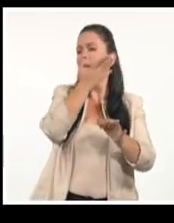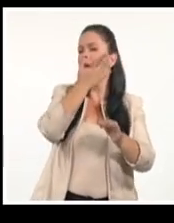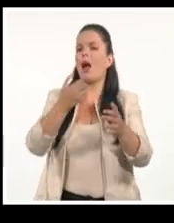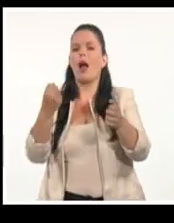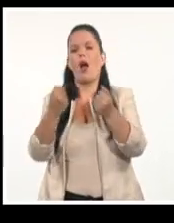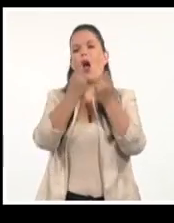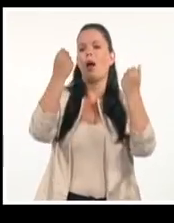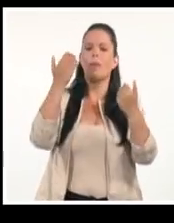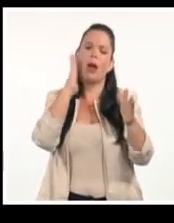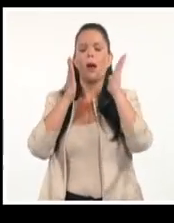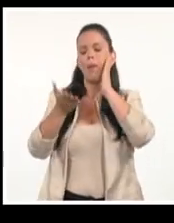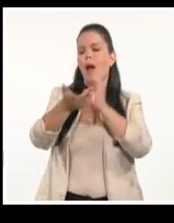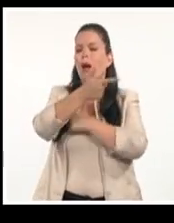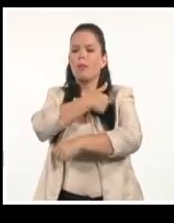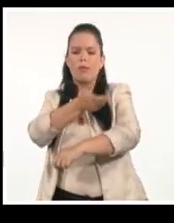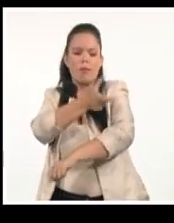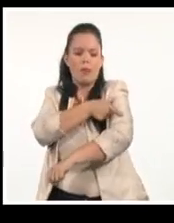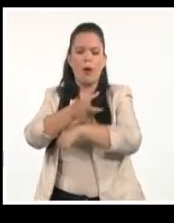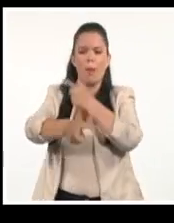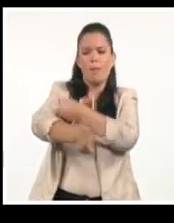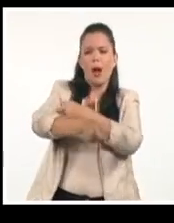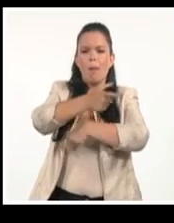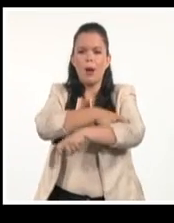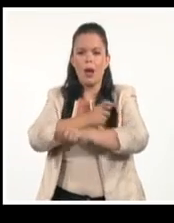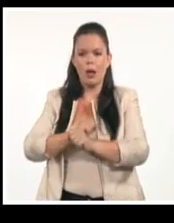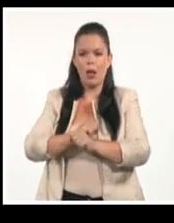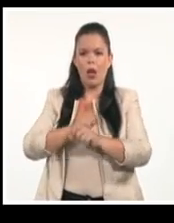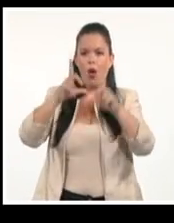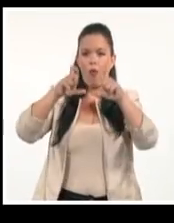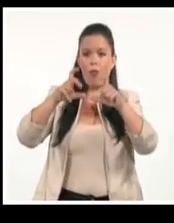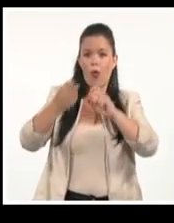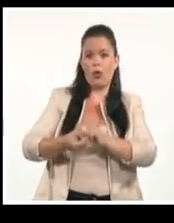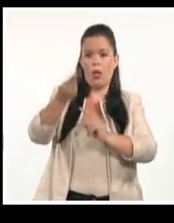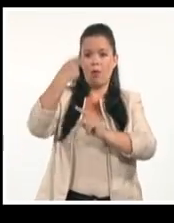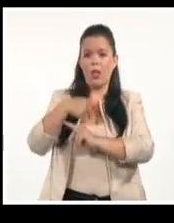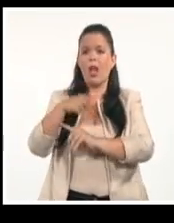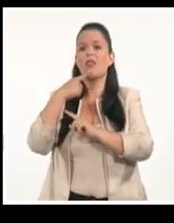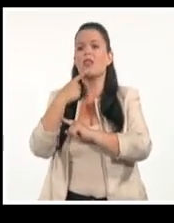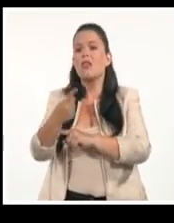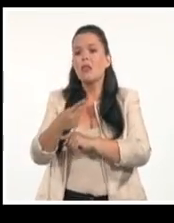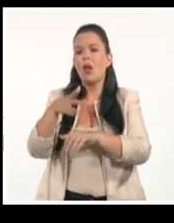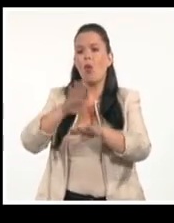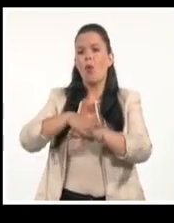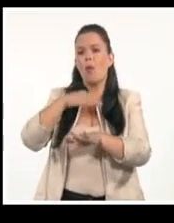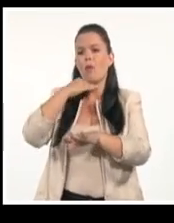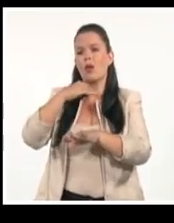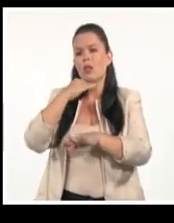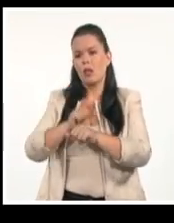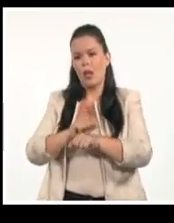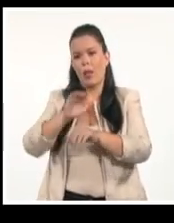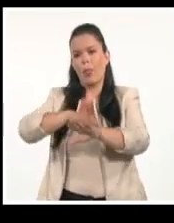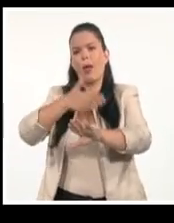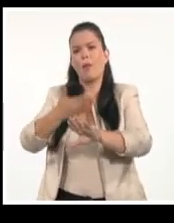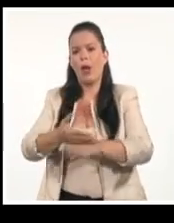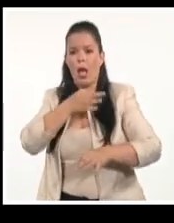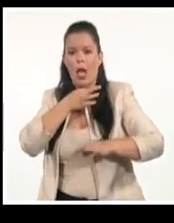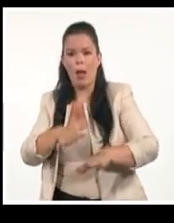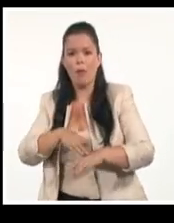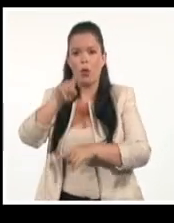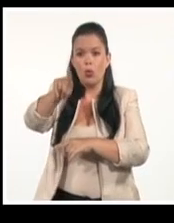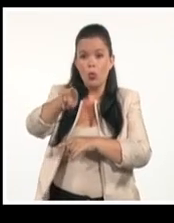luego le caes a pedradas al policía y lo grabas, te voy a hacer llegar 100 MLC. Y si golpeas a un